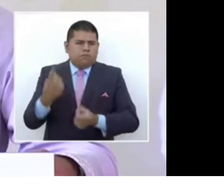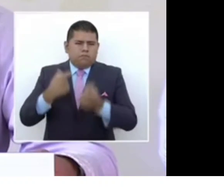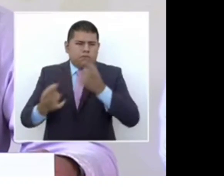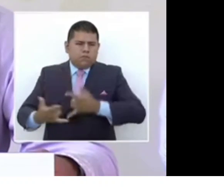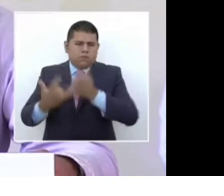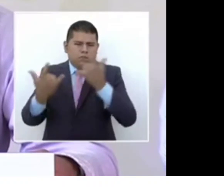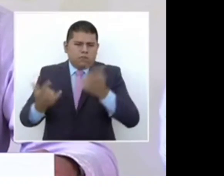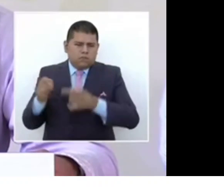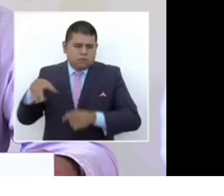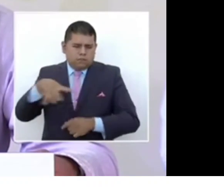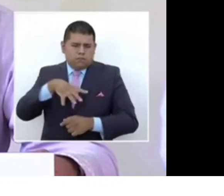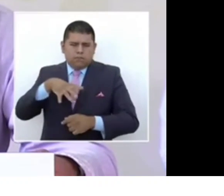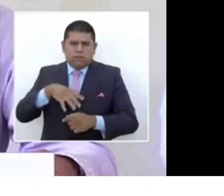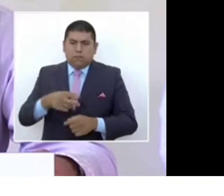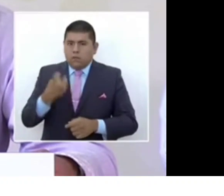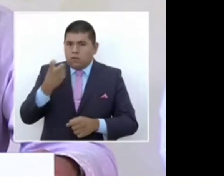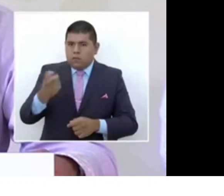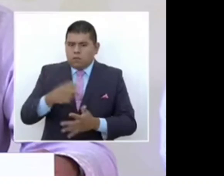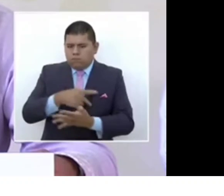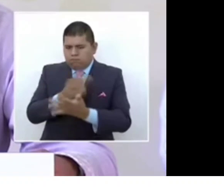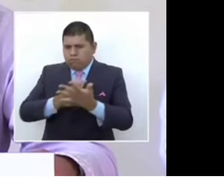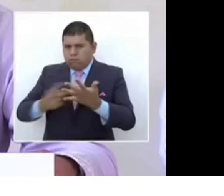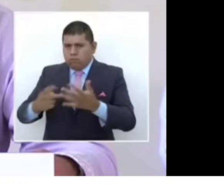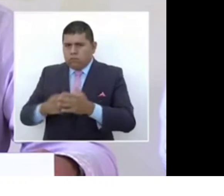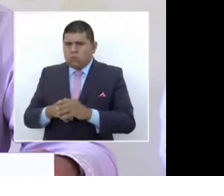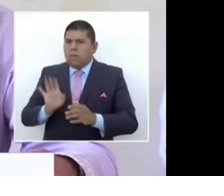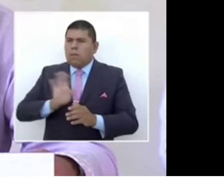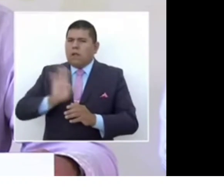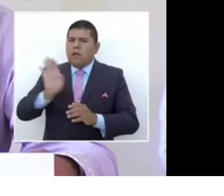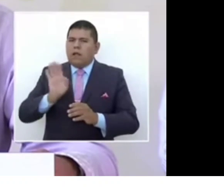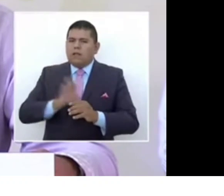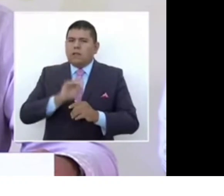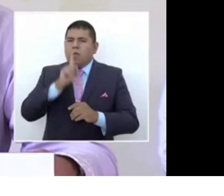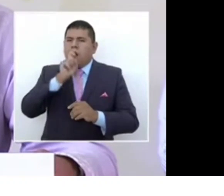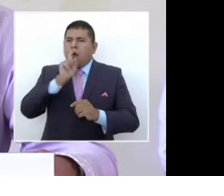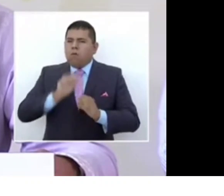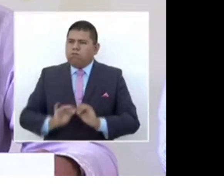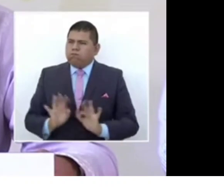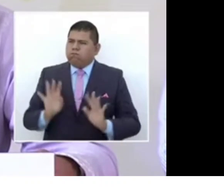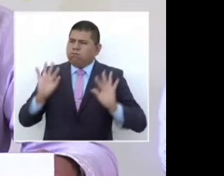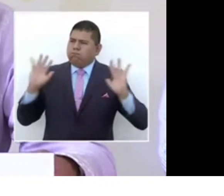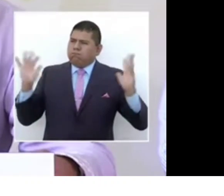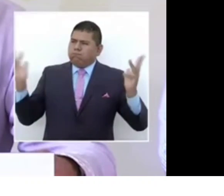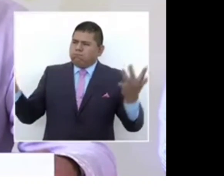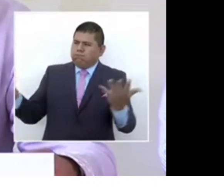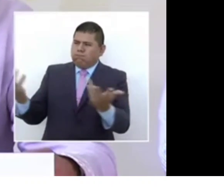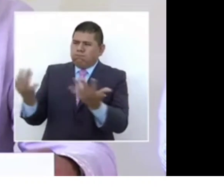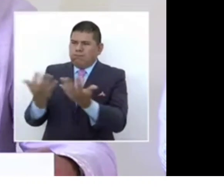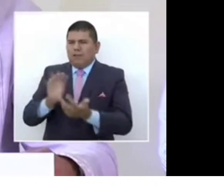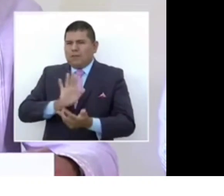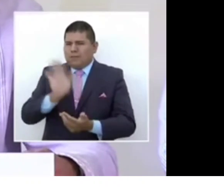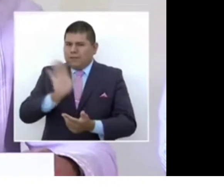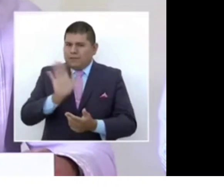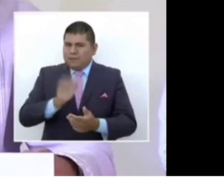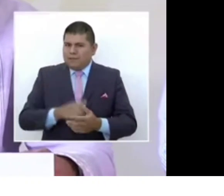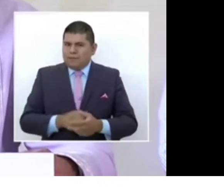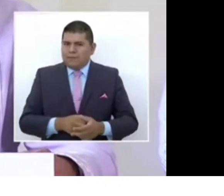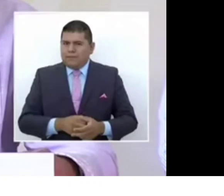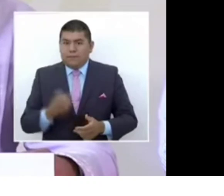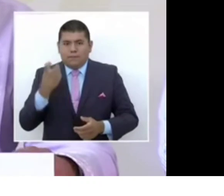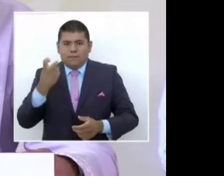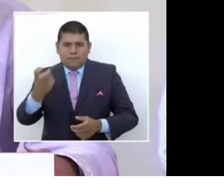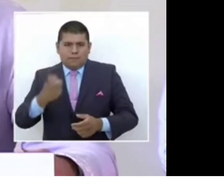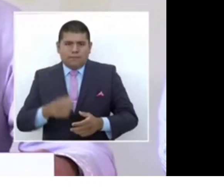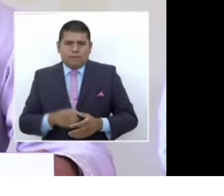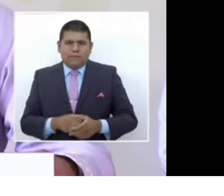más. Por eso el proyecto se llama Muros de Agua, porque así se llama